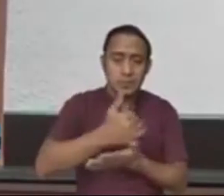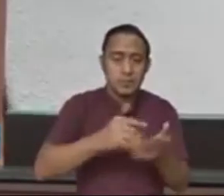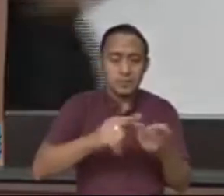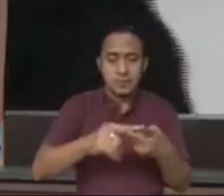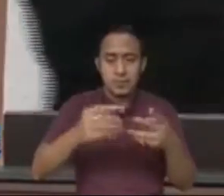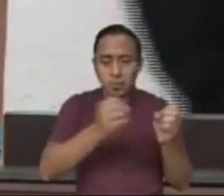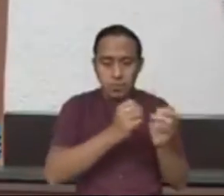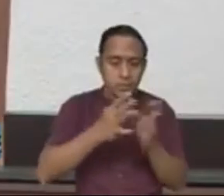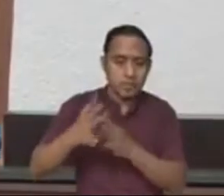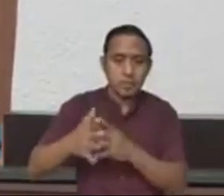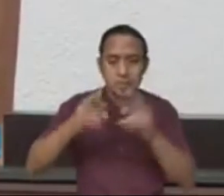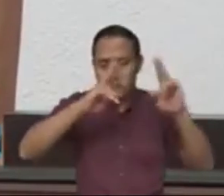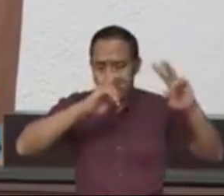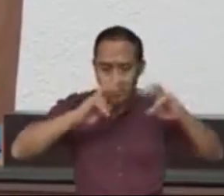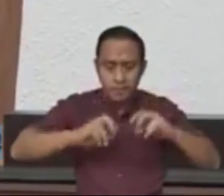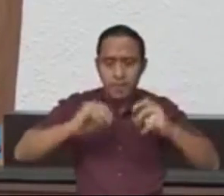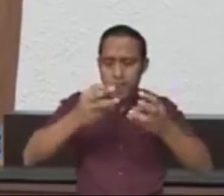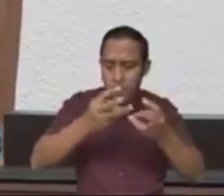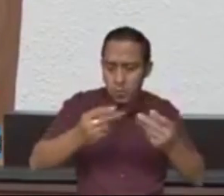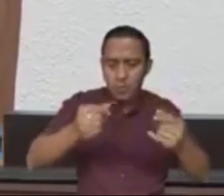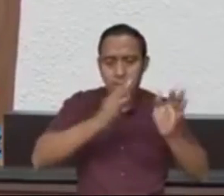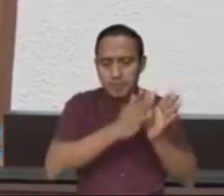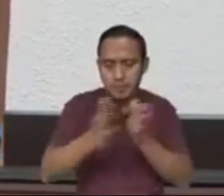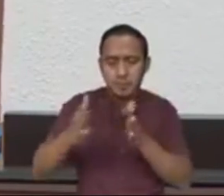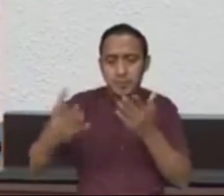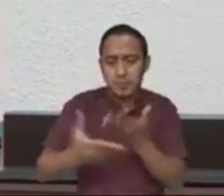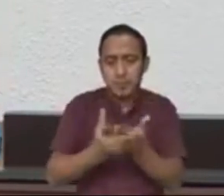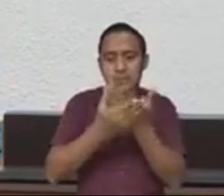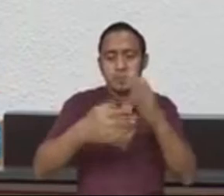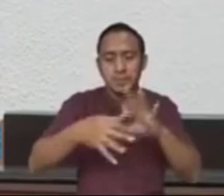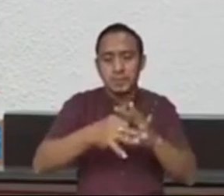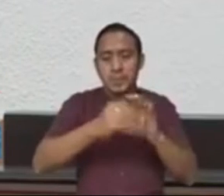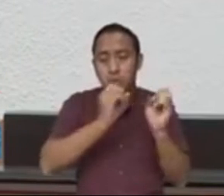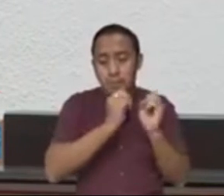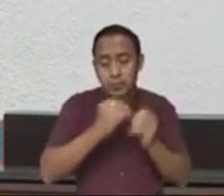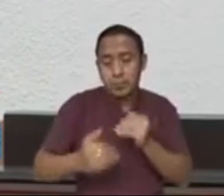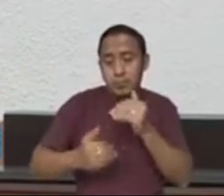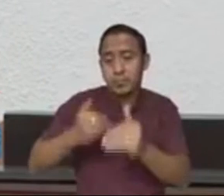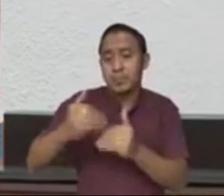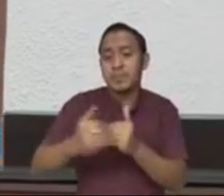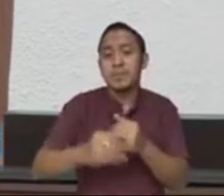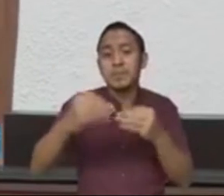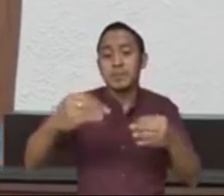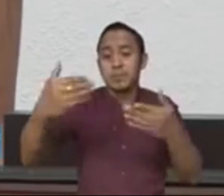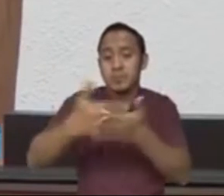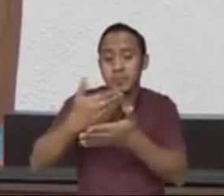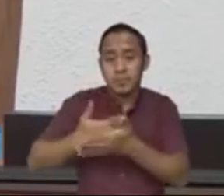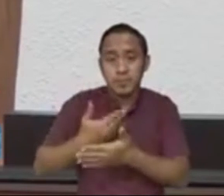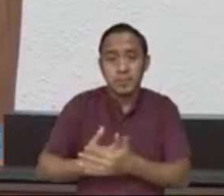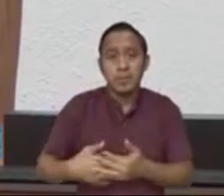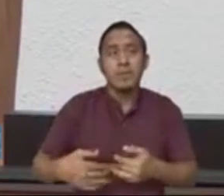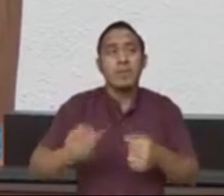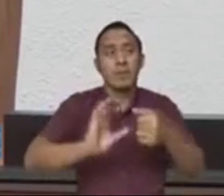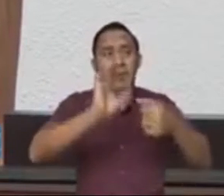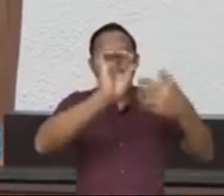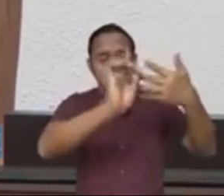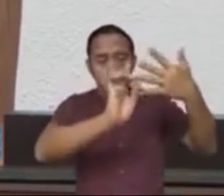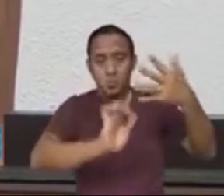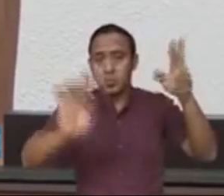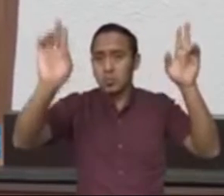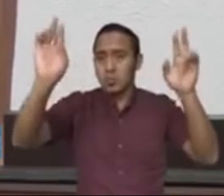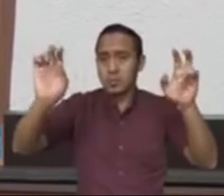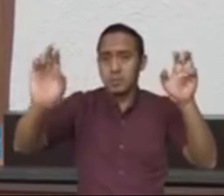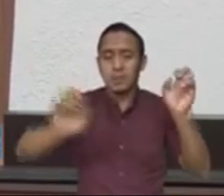compila, ordena, analiza, depura, consolida, sistematiza y actualiza por materia el